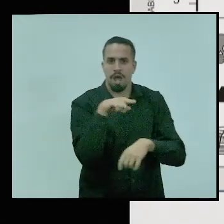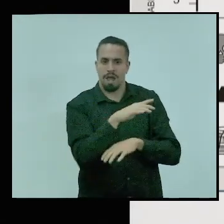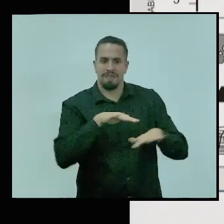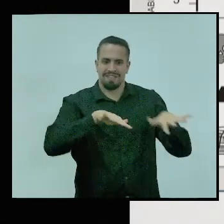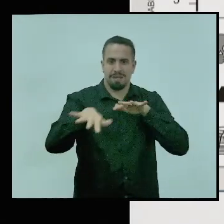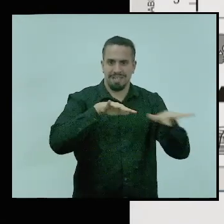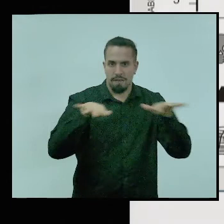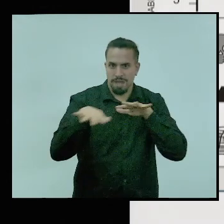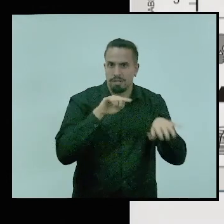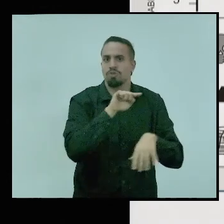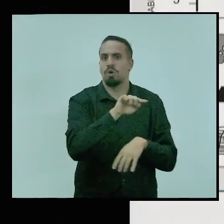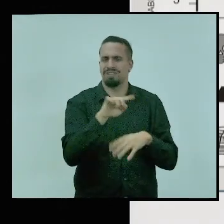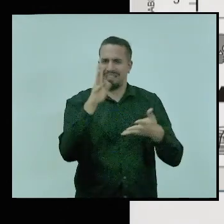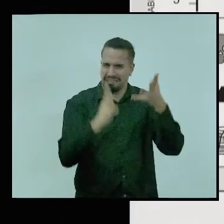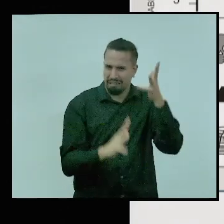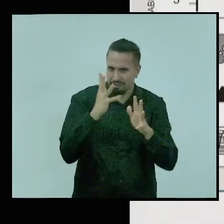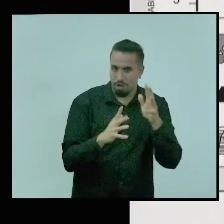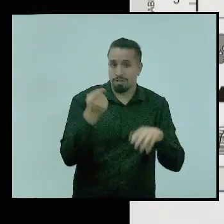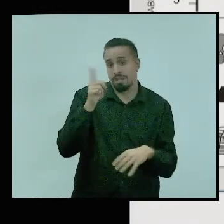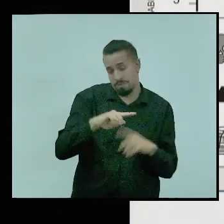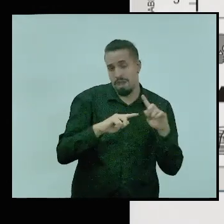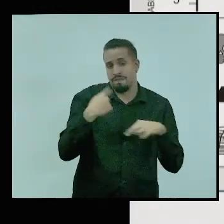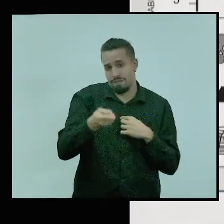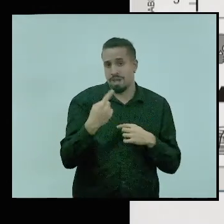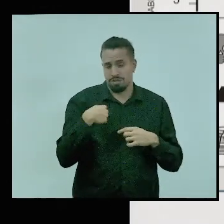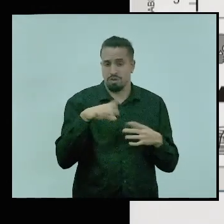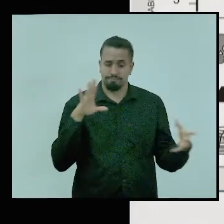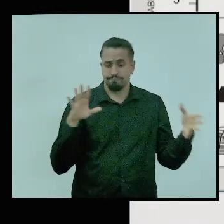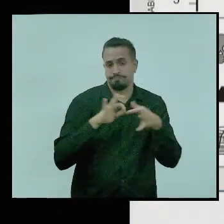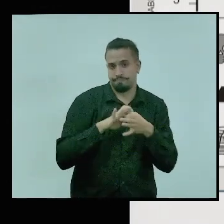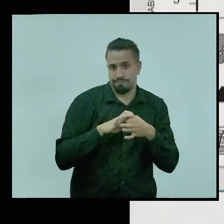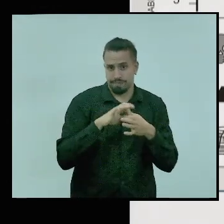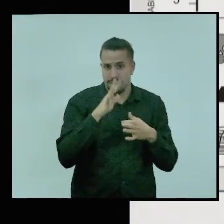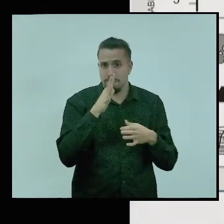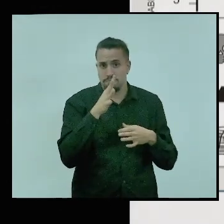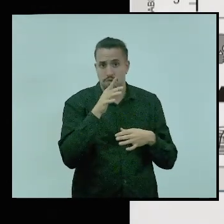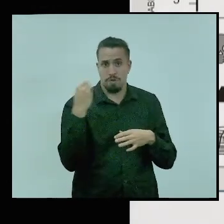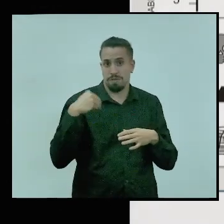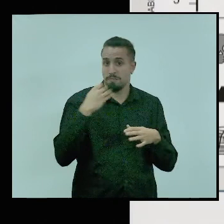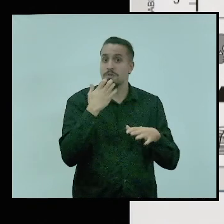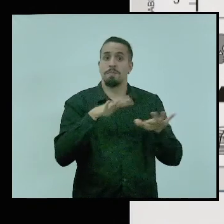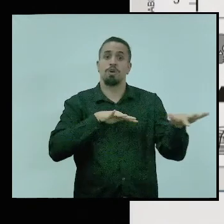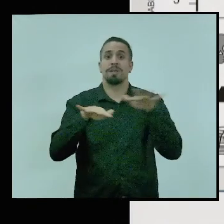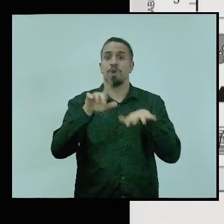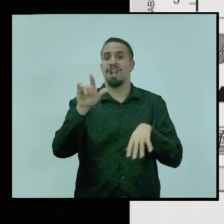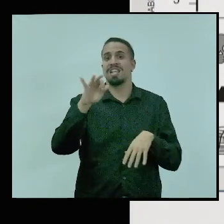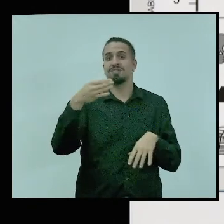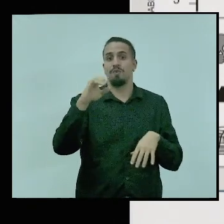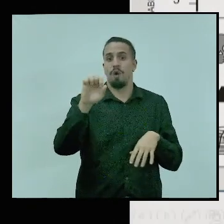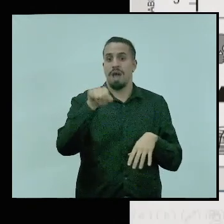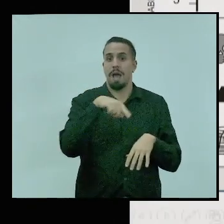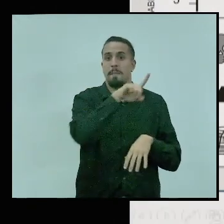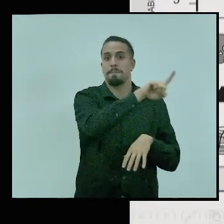sillería, incendios, que es uno también de los fenómenos más asociados, como fue también el gran terremoto de Lisboa de